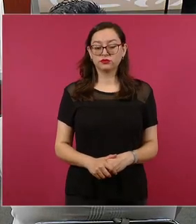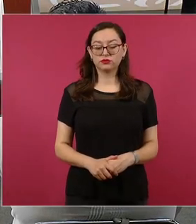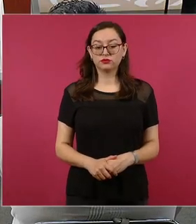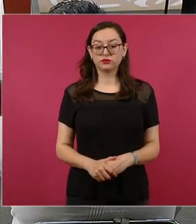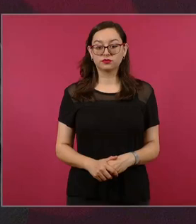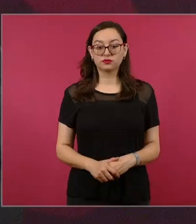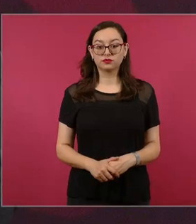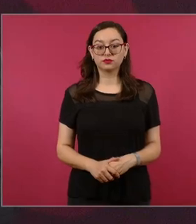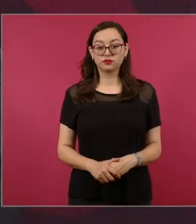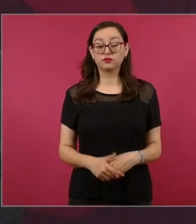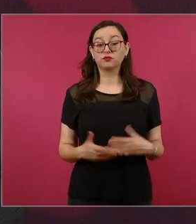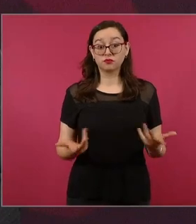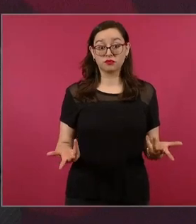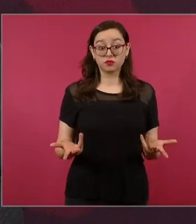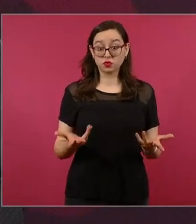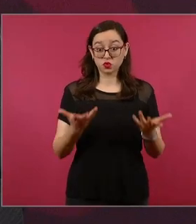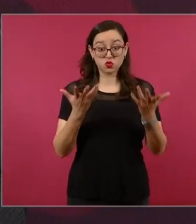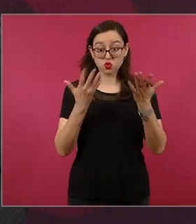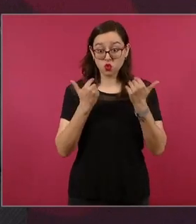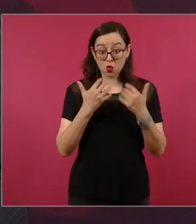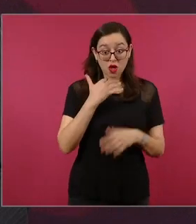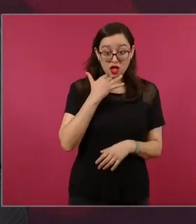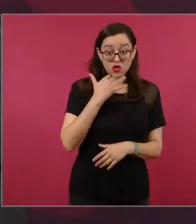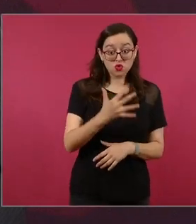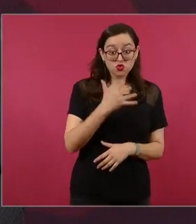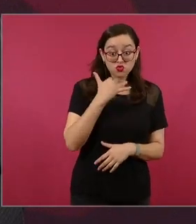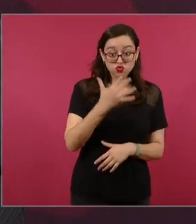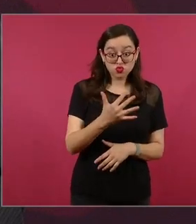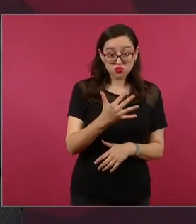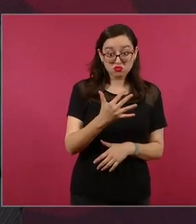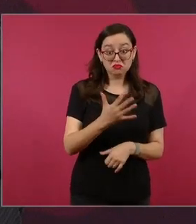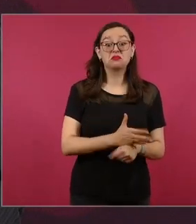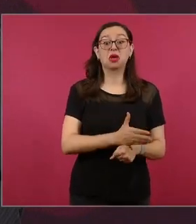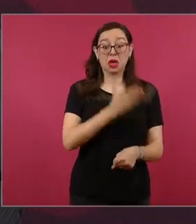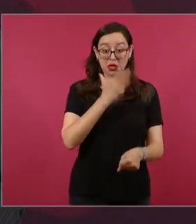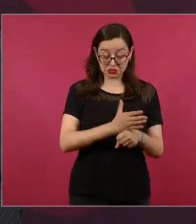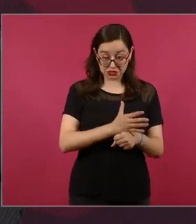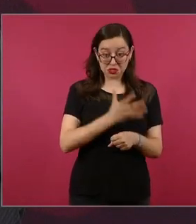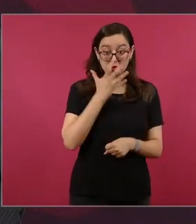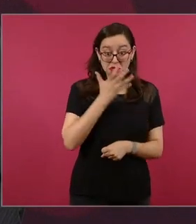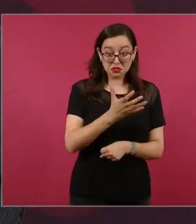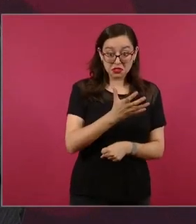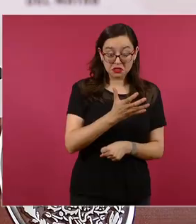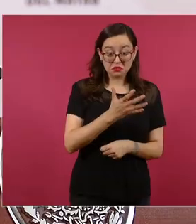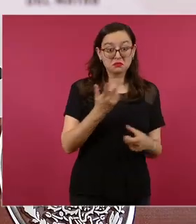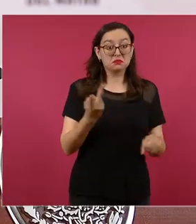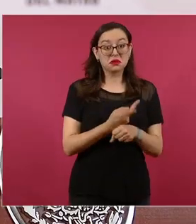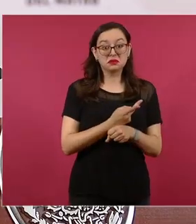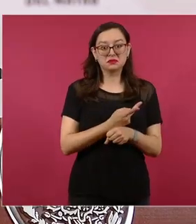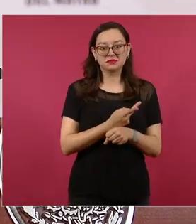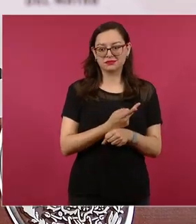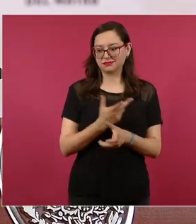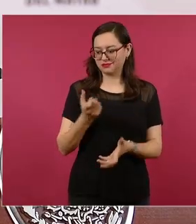permite tener, entre otras cosas, una fuente de financiamiento